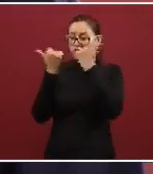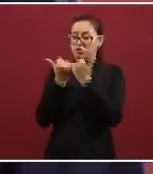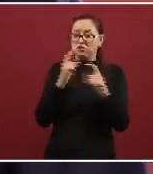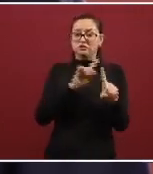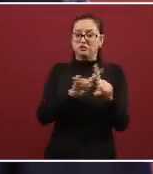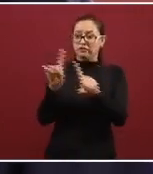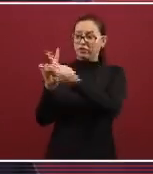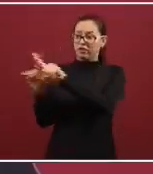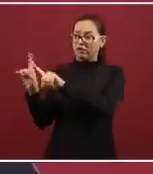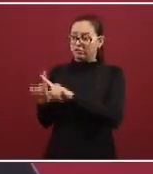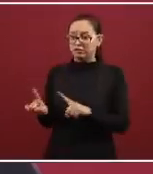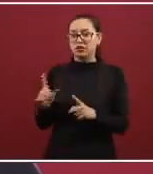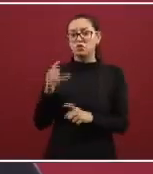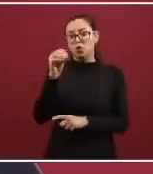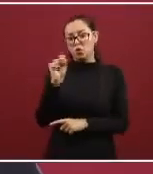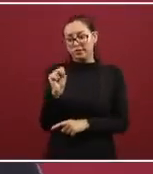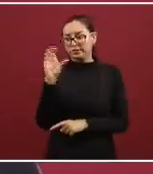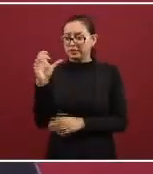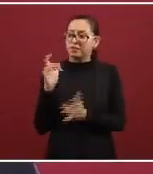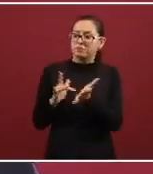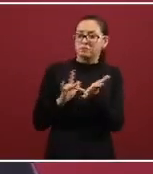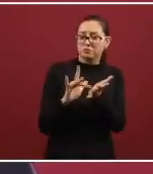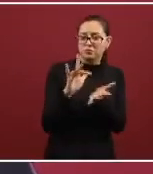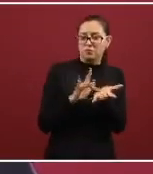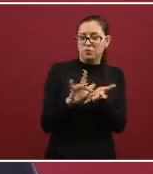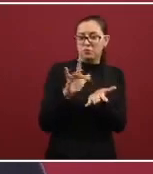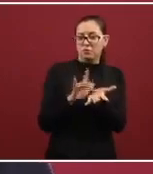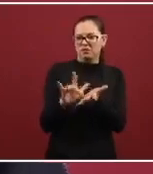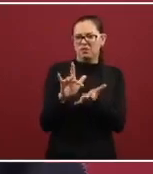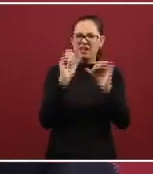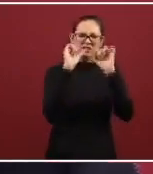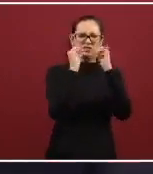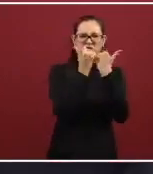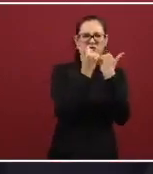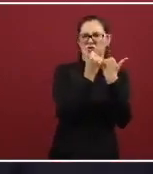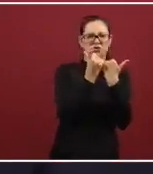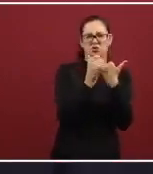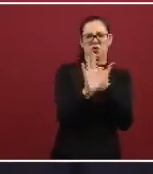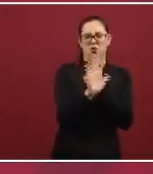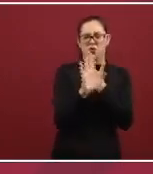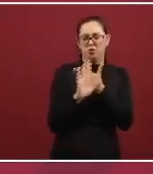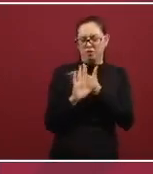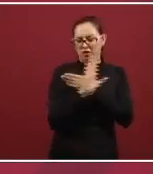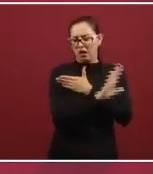de organizaciones sociales, porque lo de la sociedad civil no